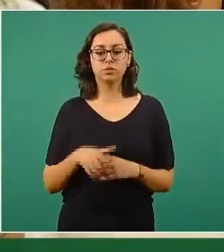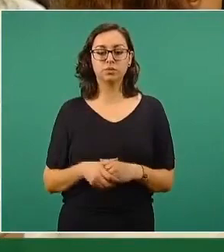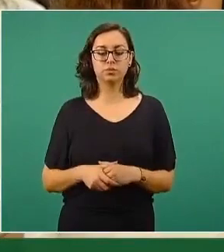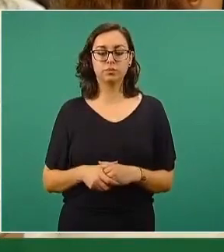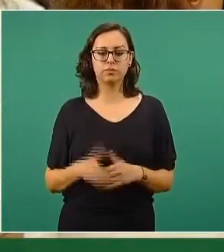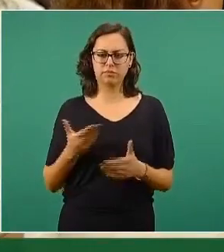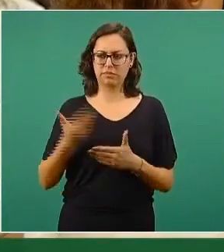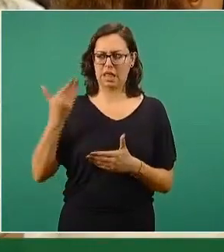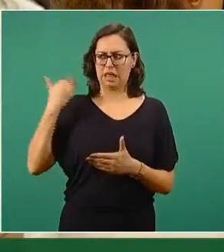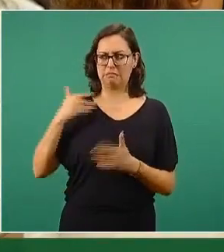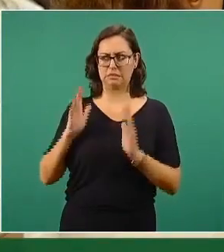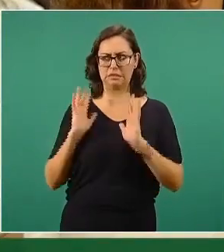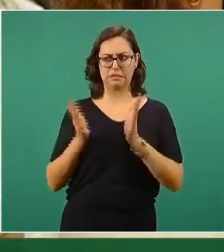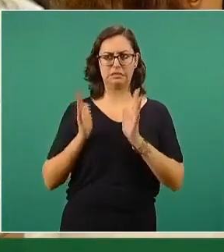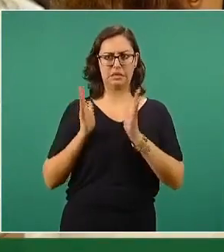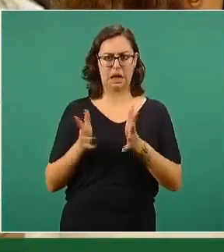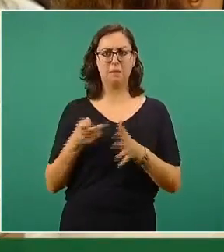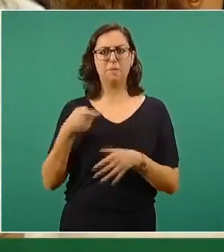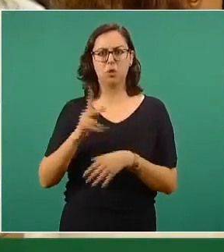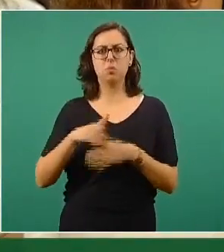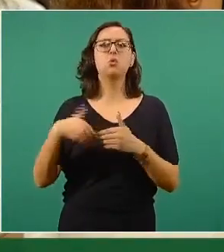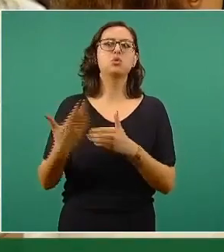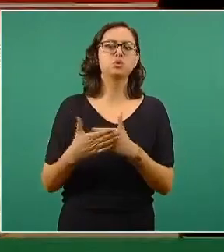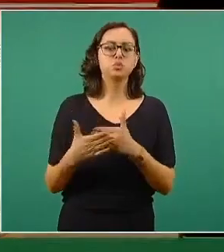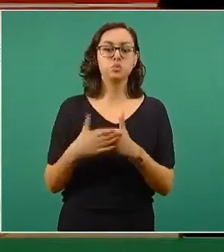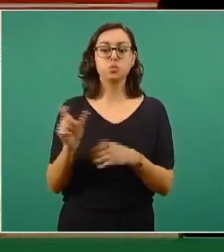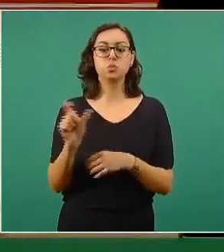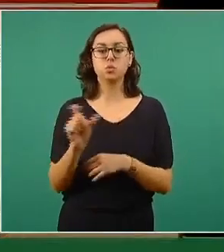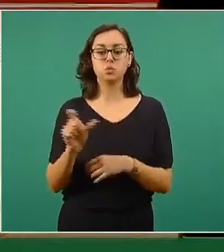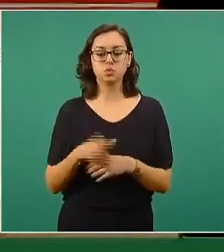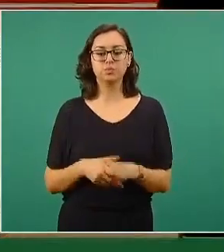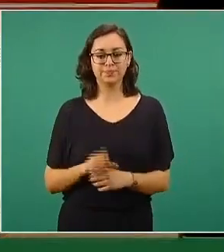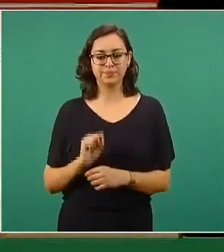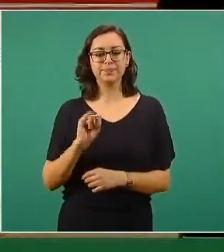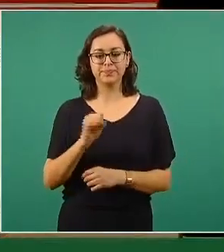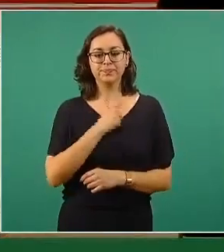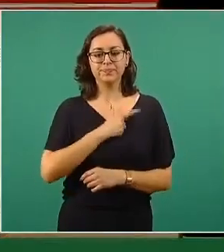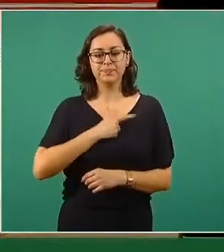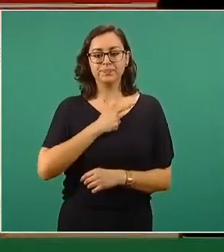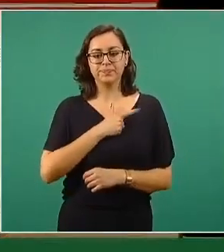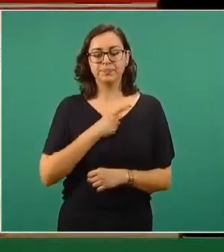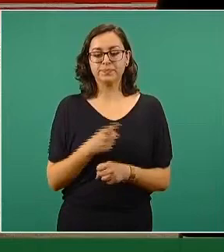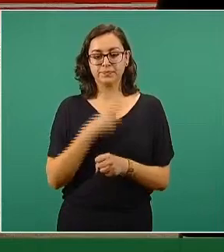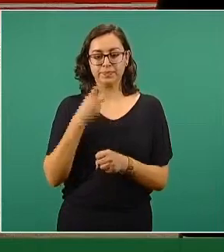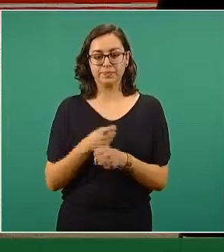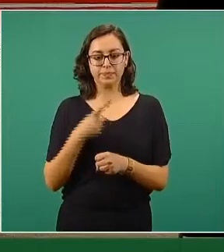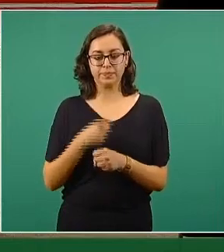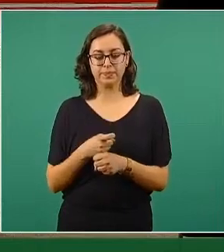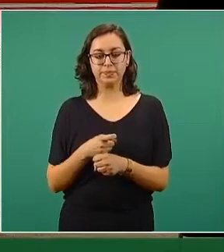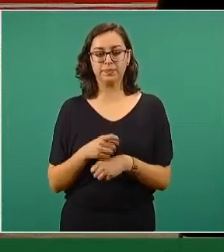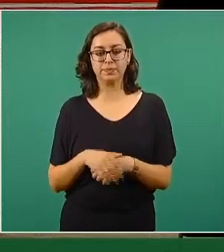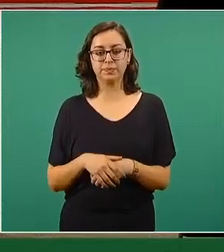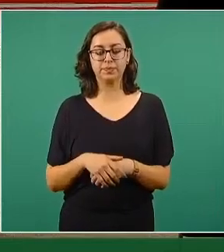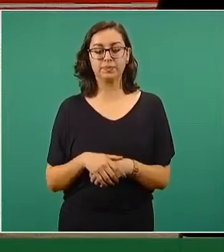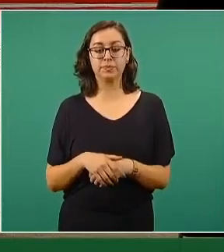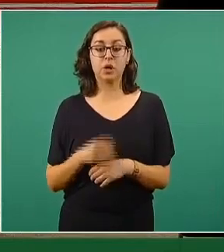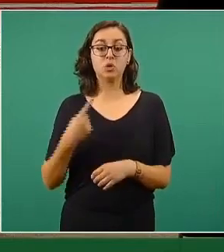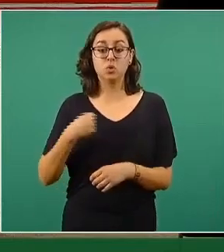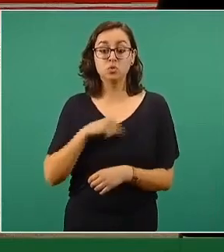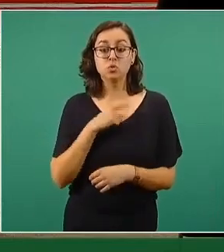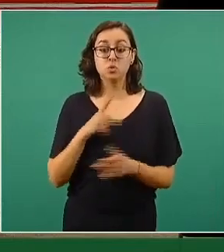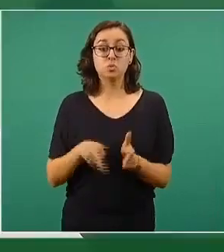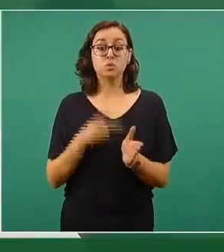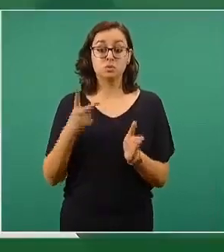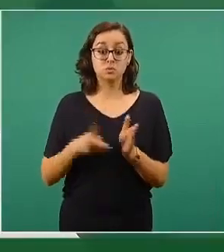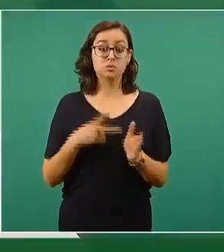ya han hecho público ustedes anteriormente. Cómo no, con mucho gusto. Le contesto primero la segunda. Lo actualizamos